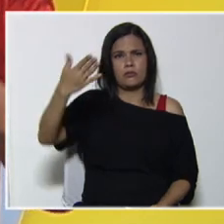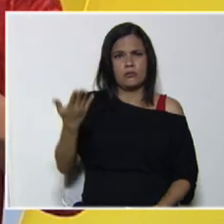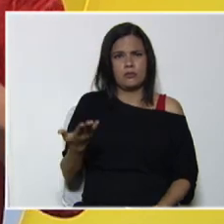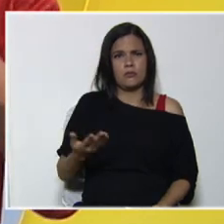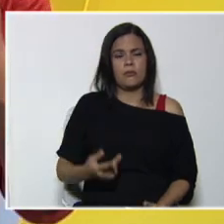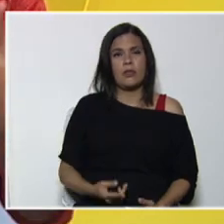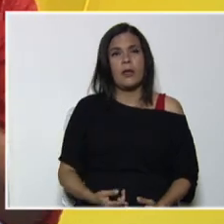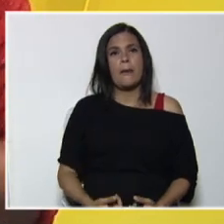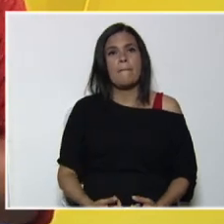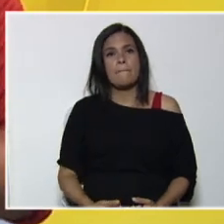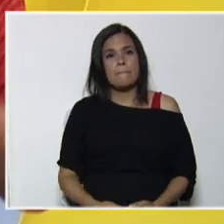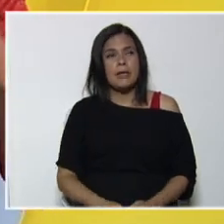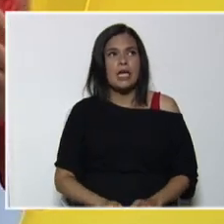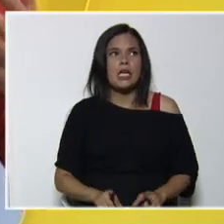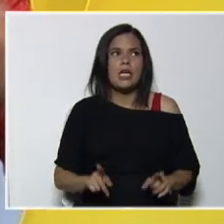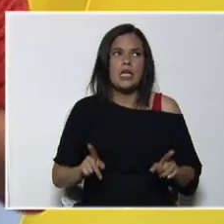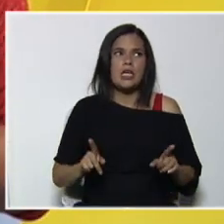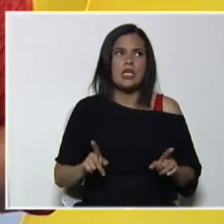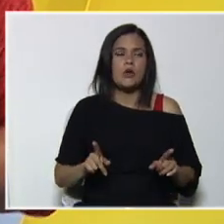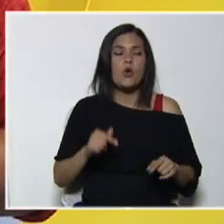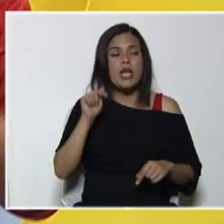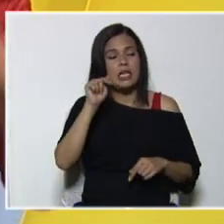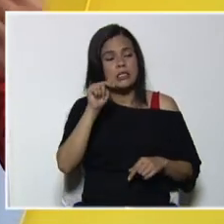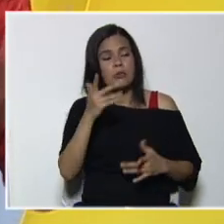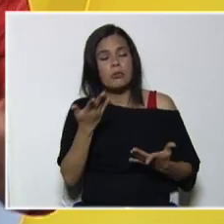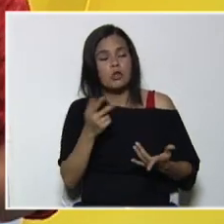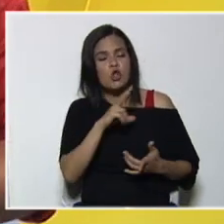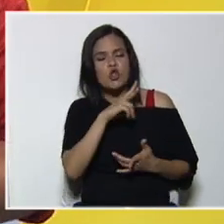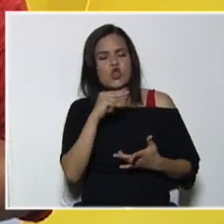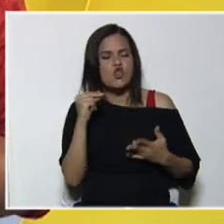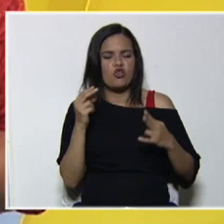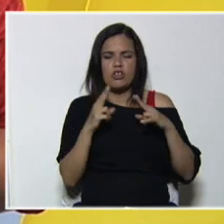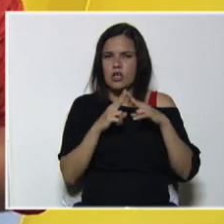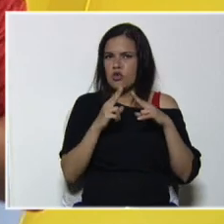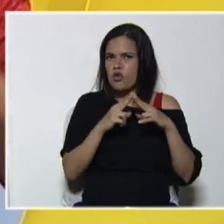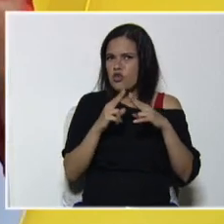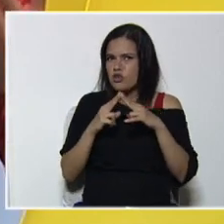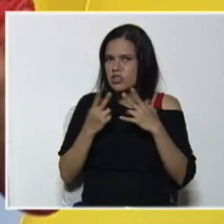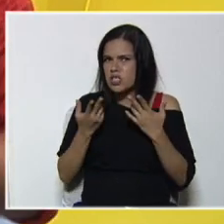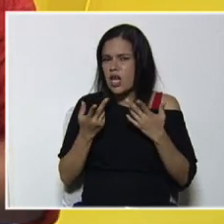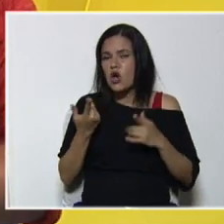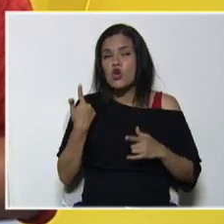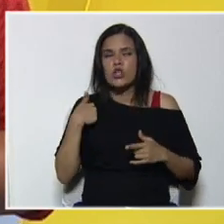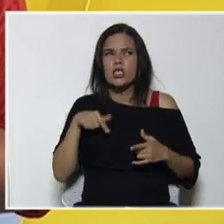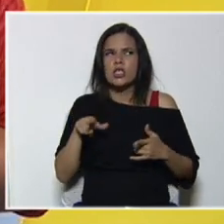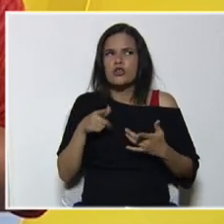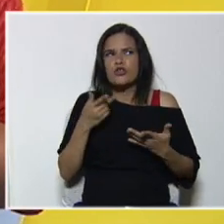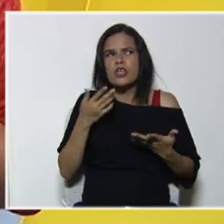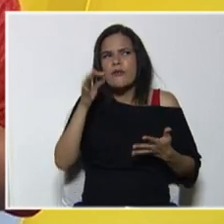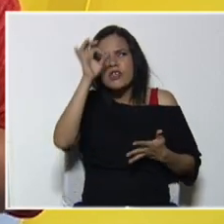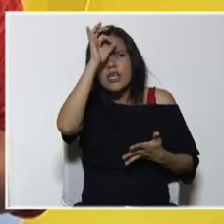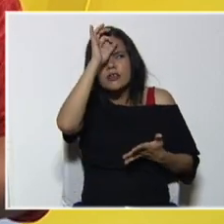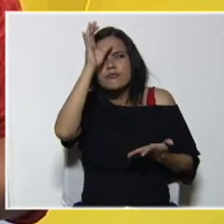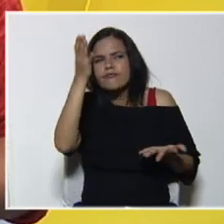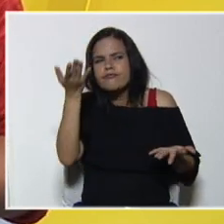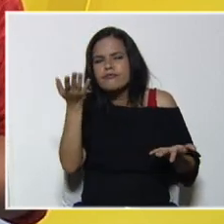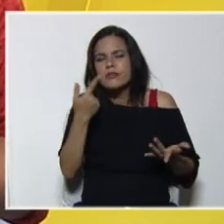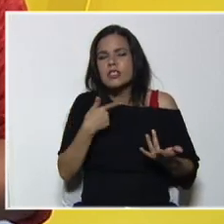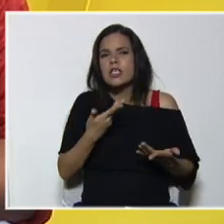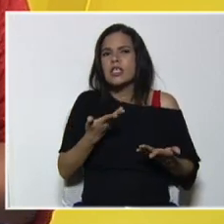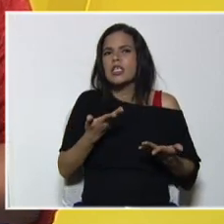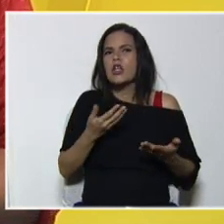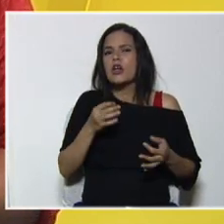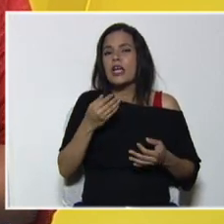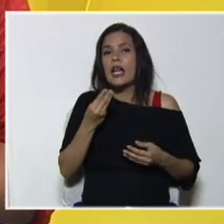Pero lamentablemente en ese momento ellos no conocían o no tenían conocimiento, mejor dicho, de lo que